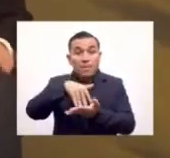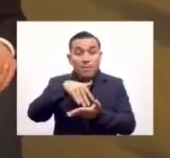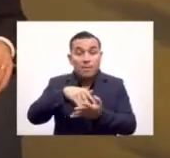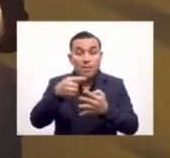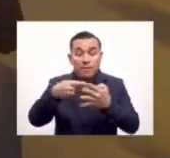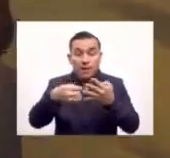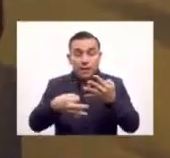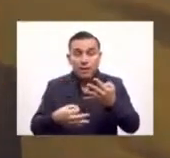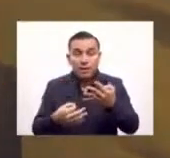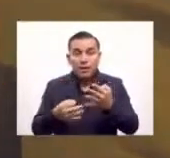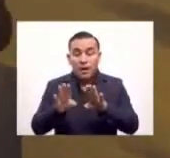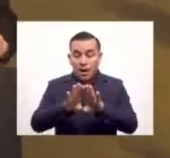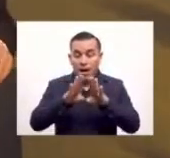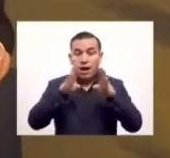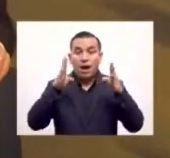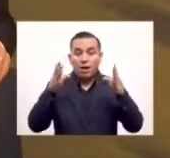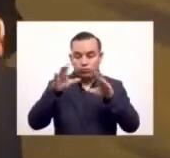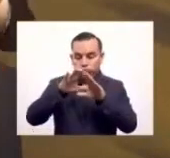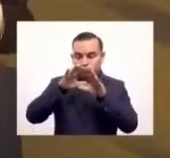Athena,